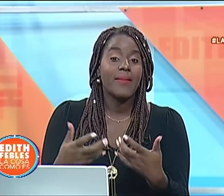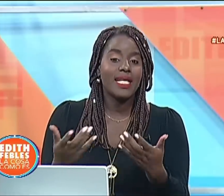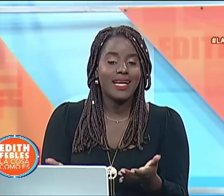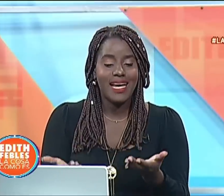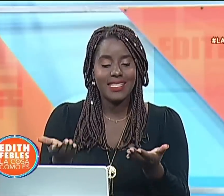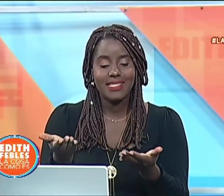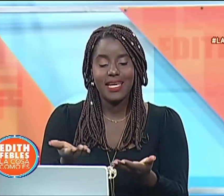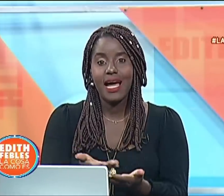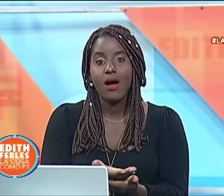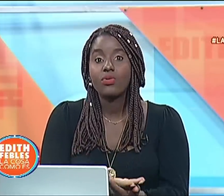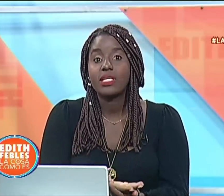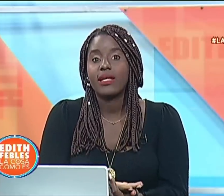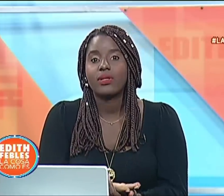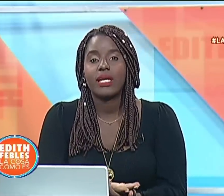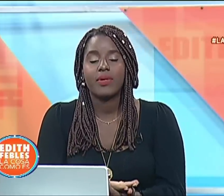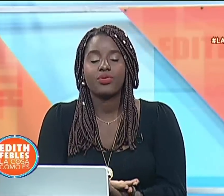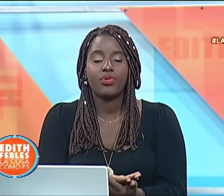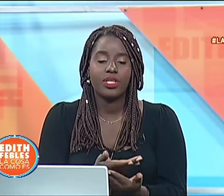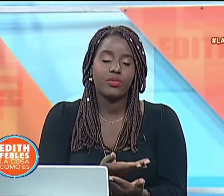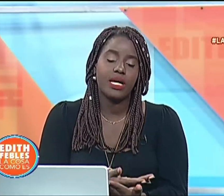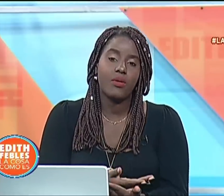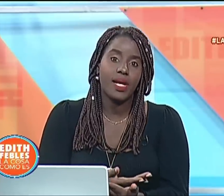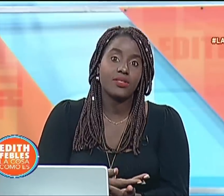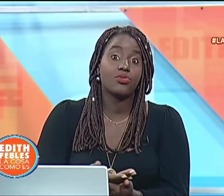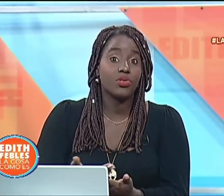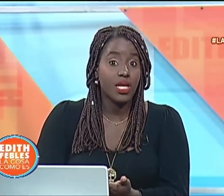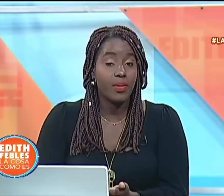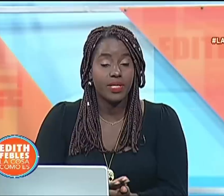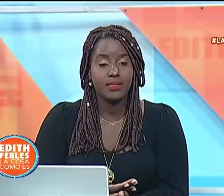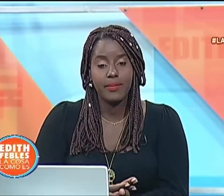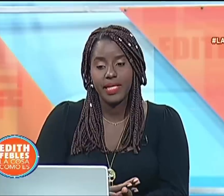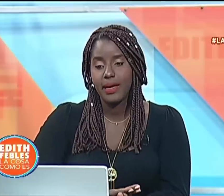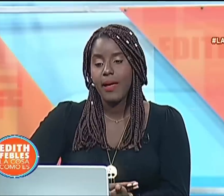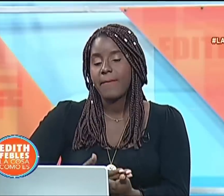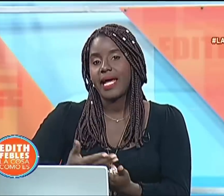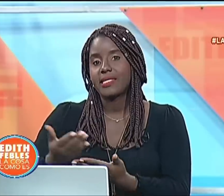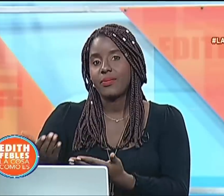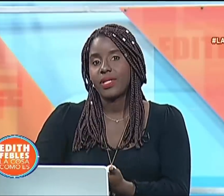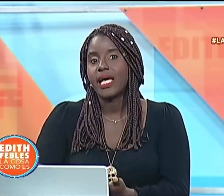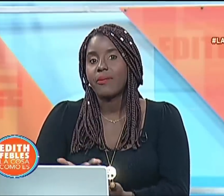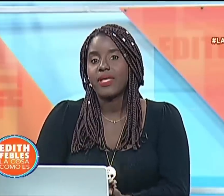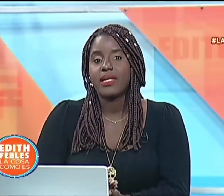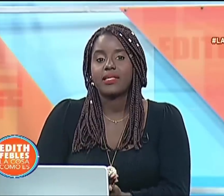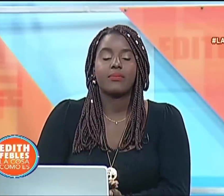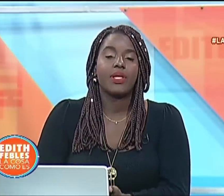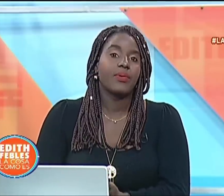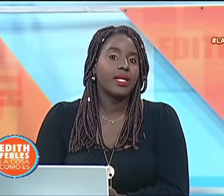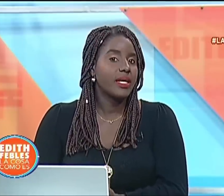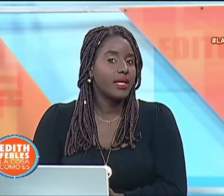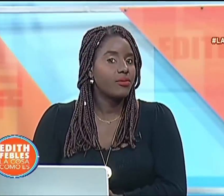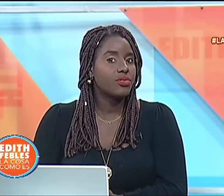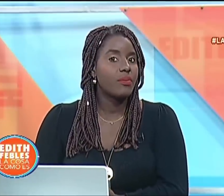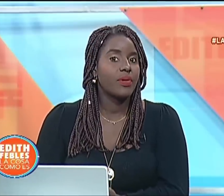que mandan a que se ajusten al ordenamiento jurídico y dan un plazo de un tiempo precisamente para que se puedan adaptar y que se pueda poner